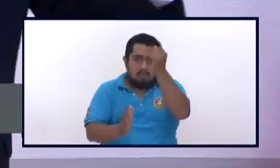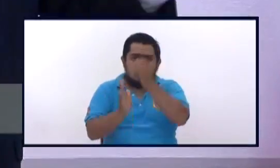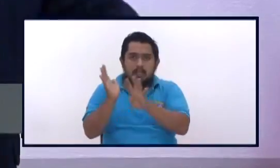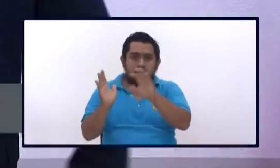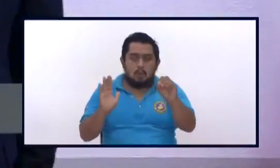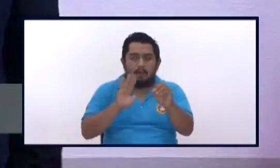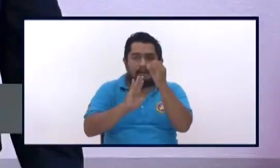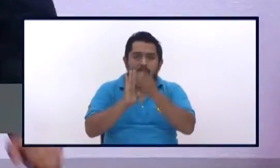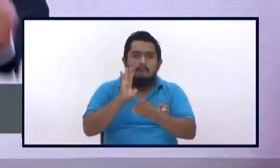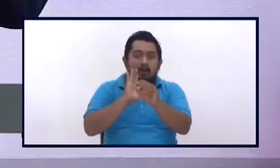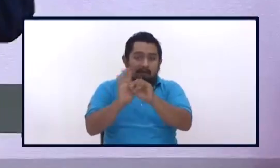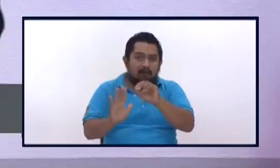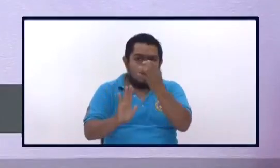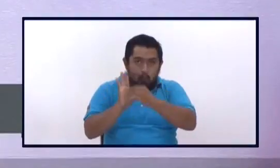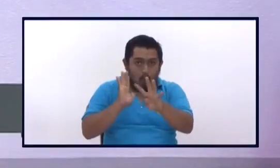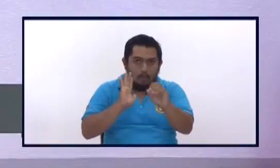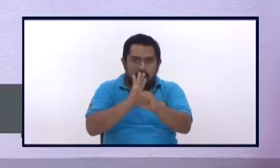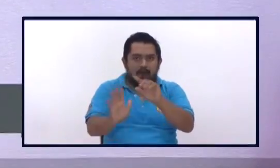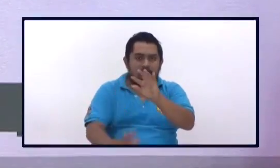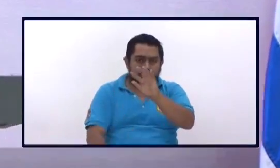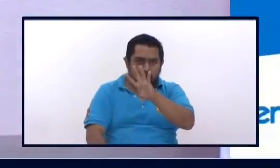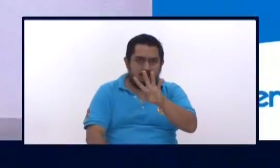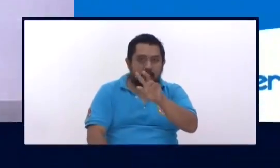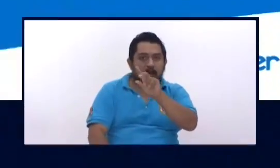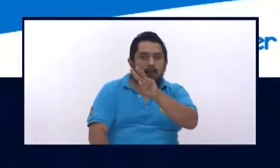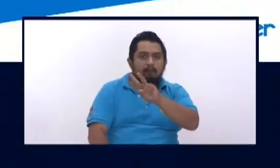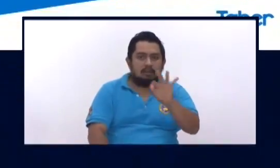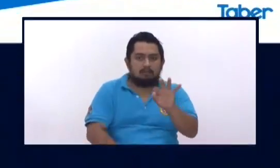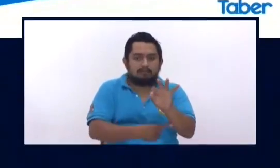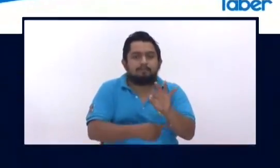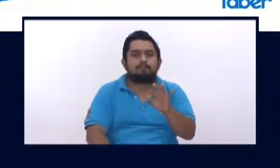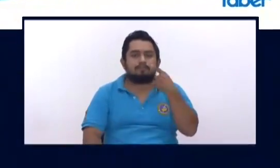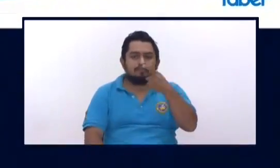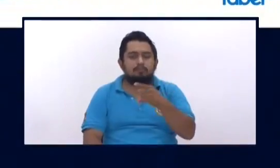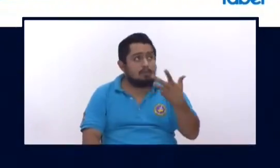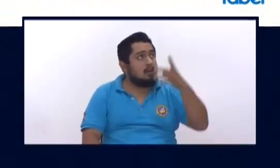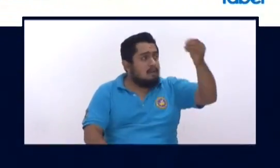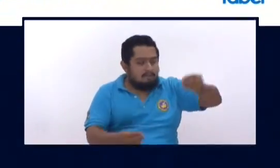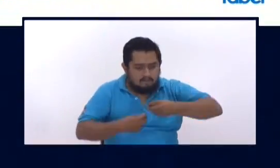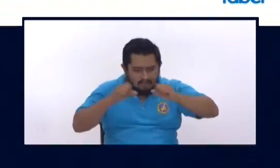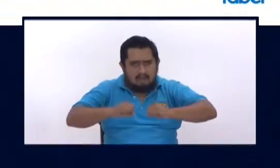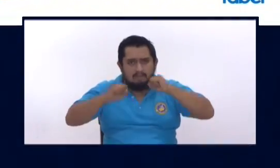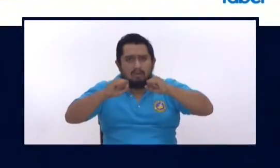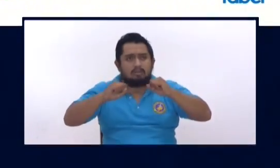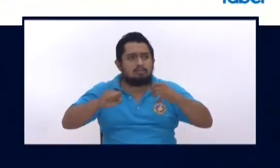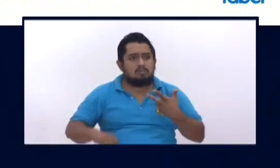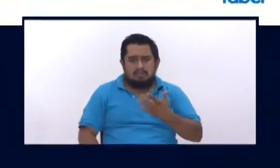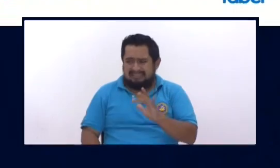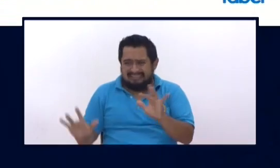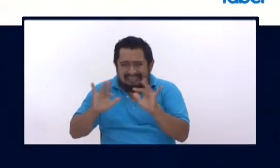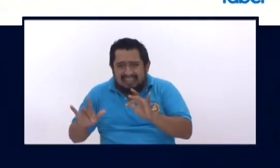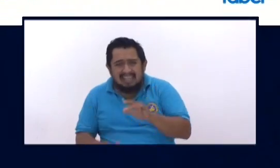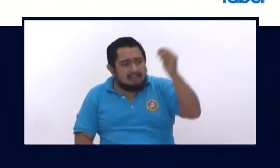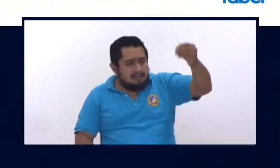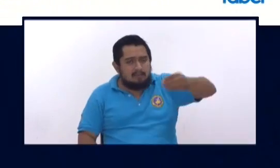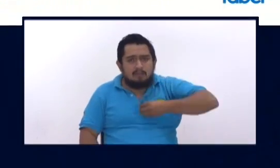esfuerzo alcanzado y multiplica las fuerzas al que no tiene cuanto dice la palabra ningún que alegre encontrarse con cosas que no sabía